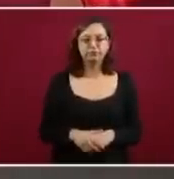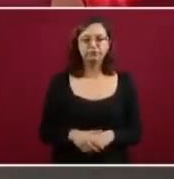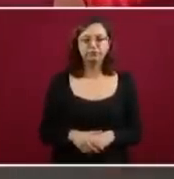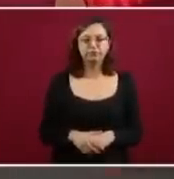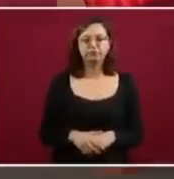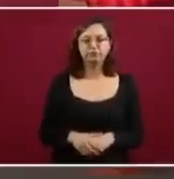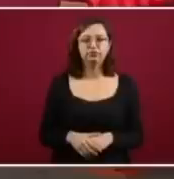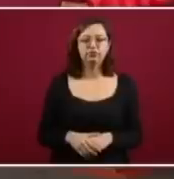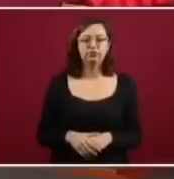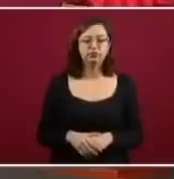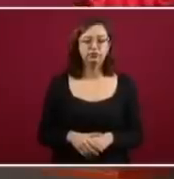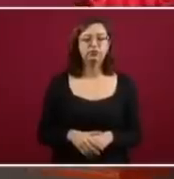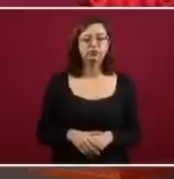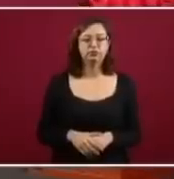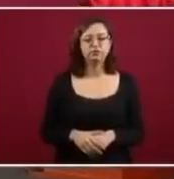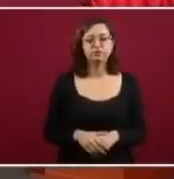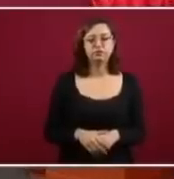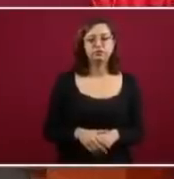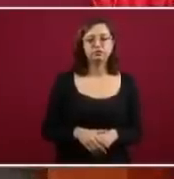quisieran